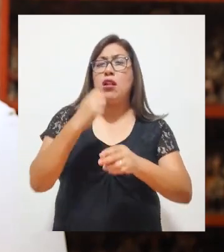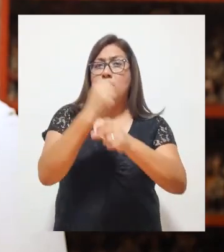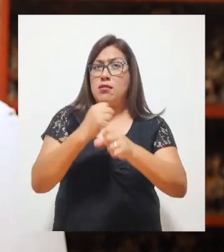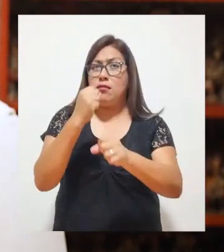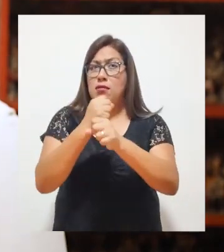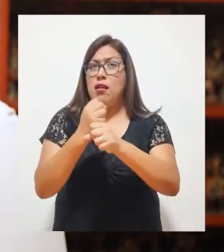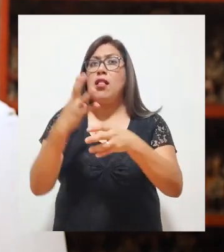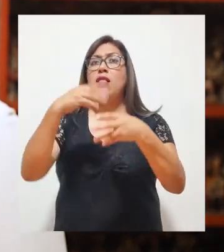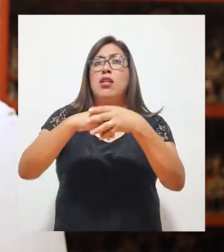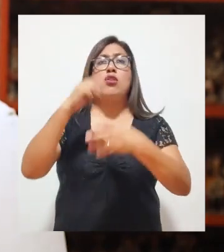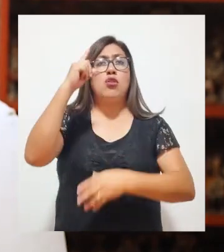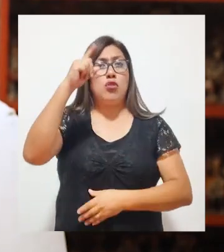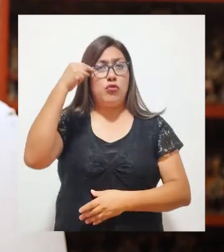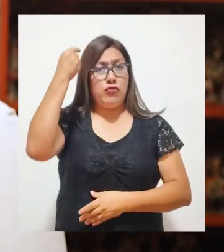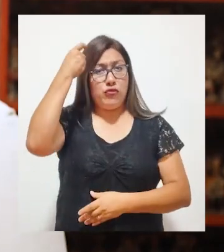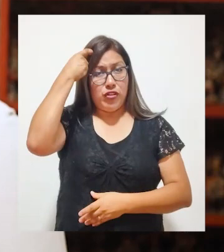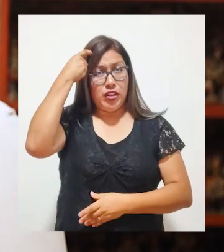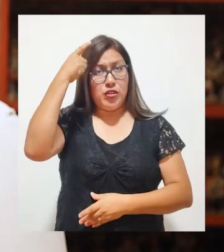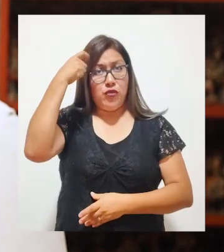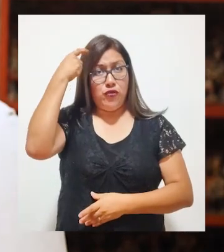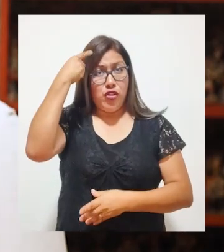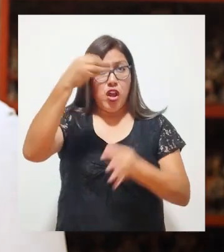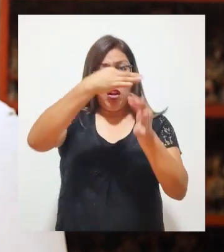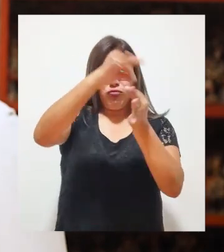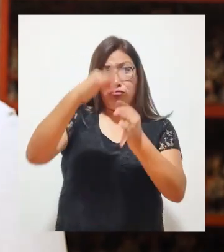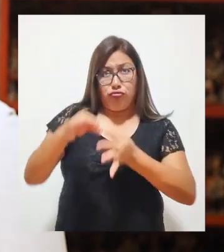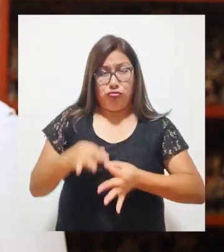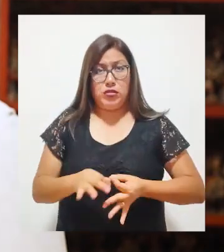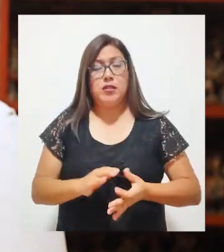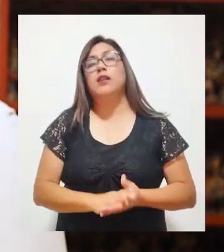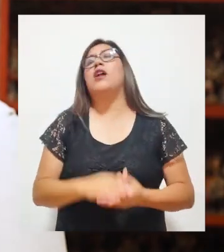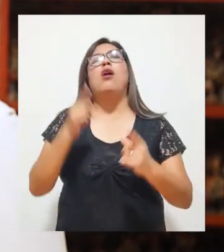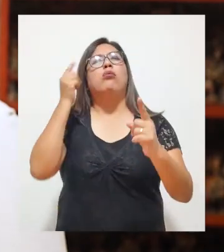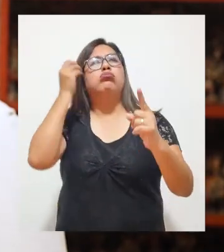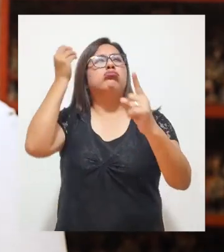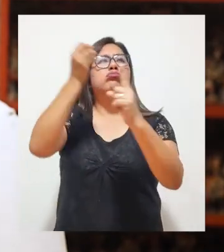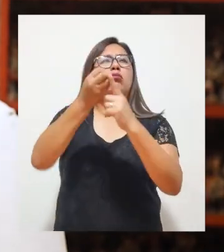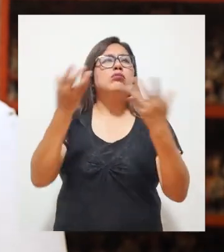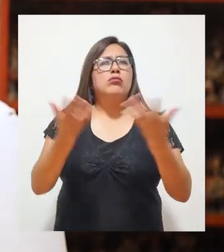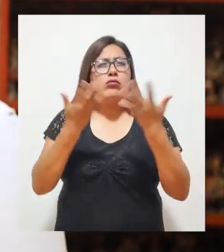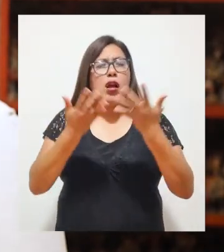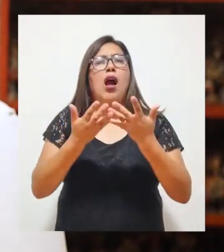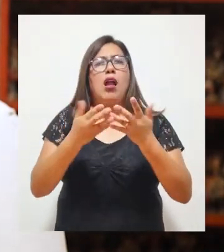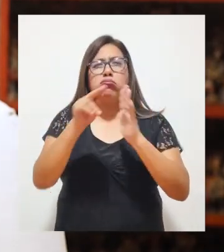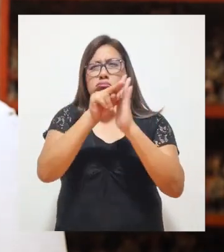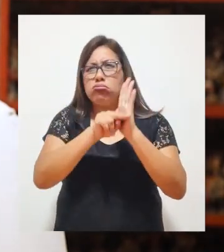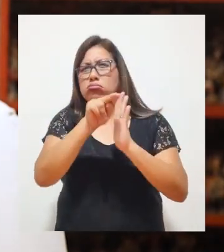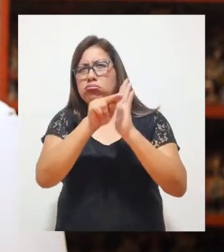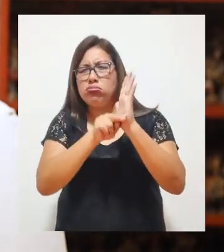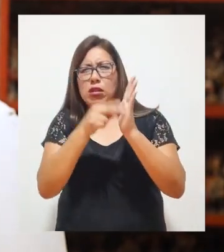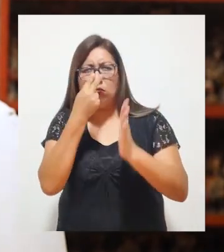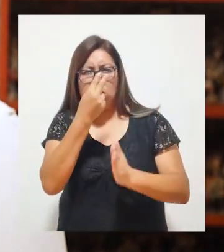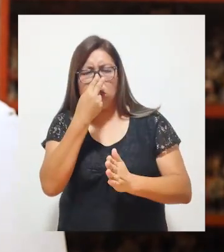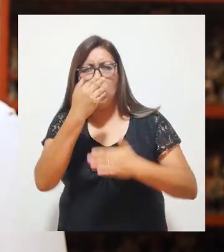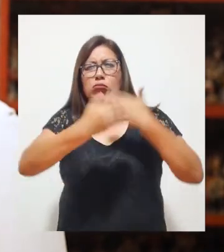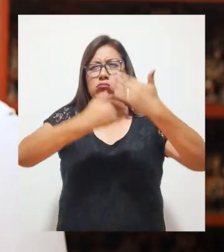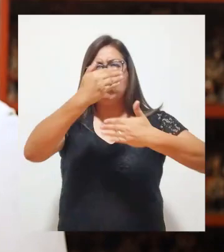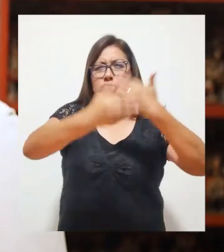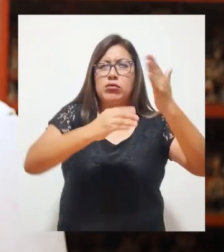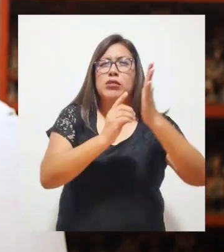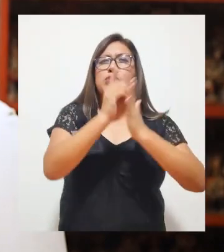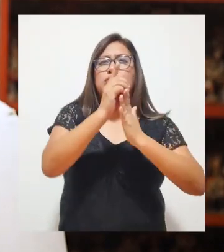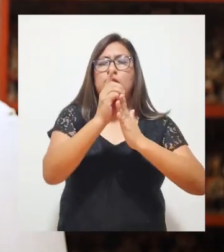que laboran en los gobiernos regionales, con el único objeto de alinear la política nacional con los planes de